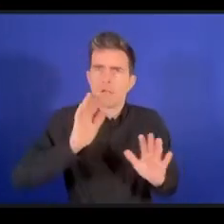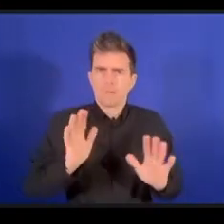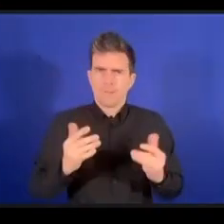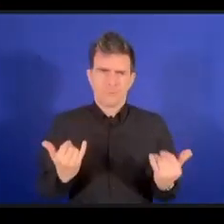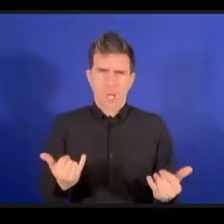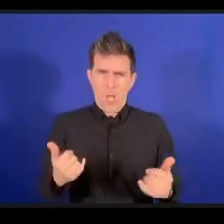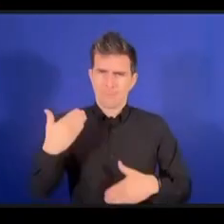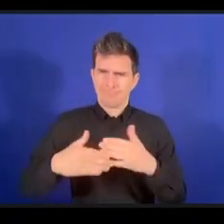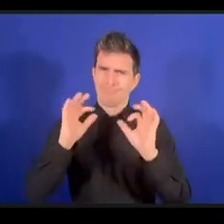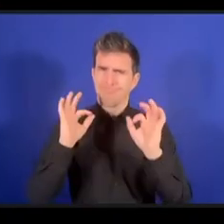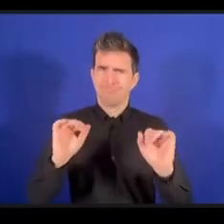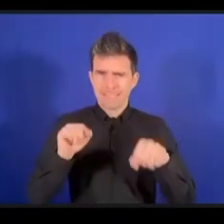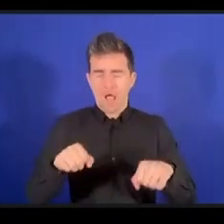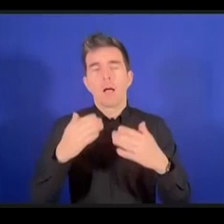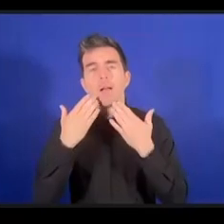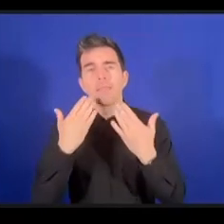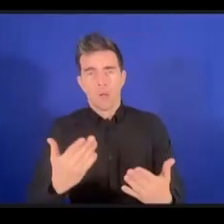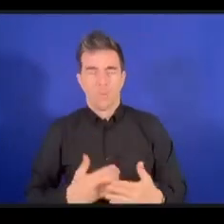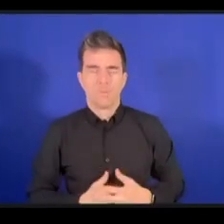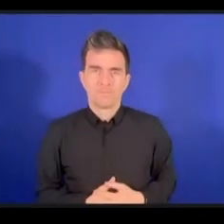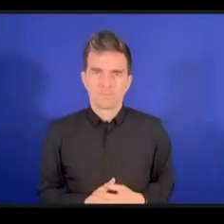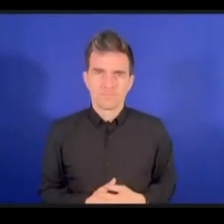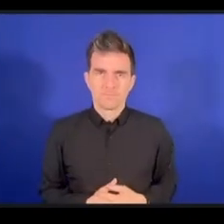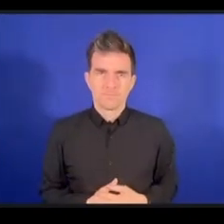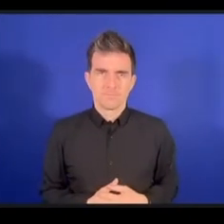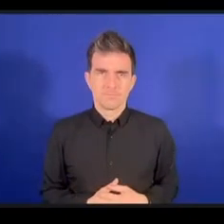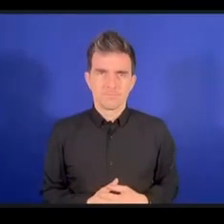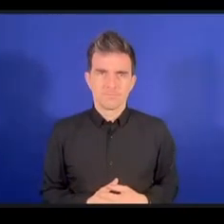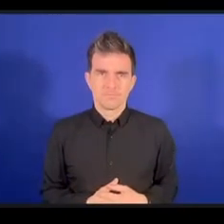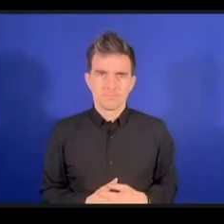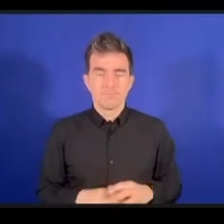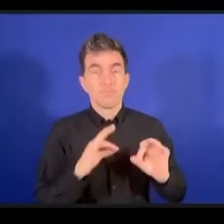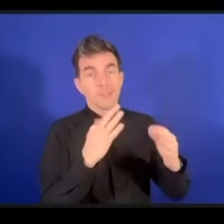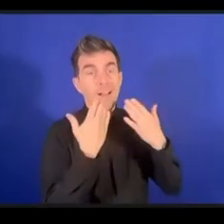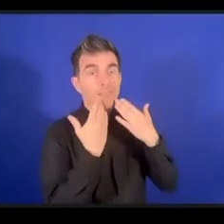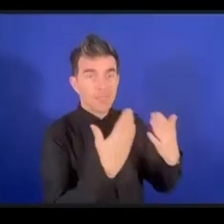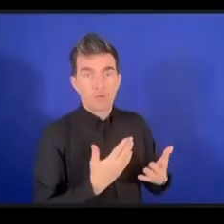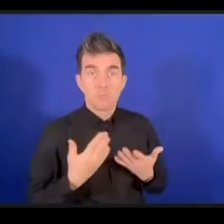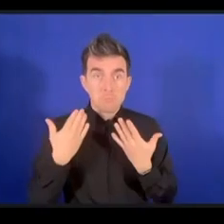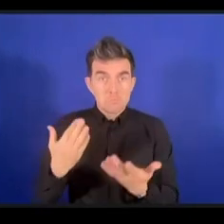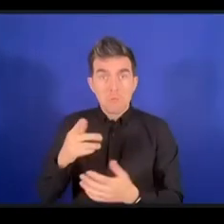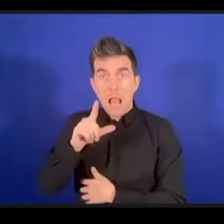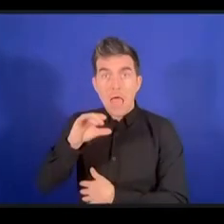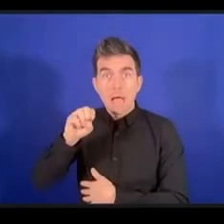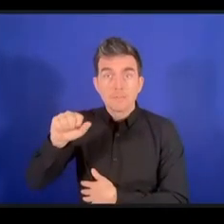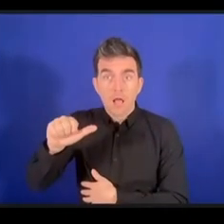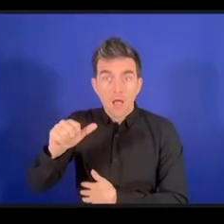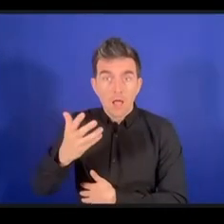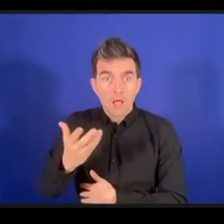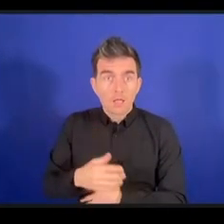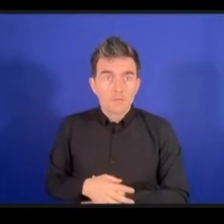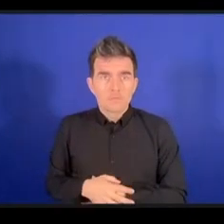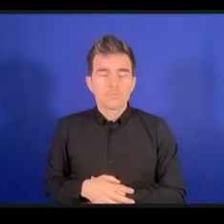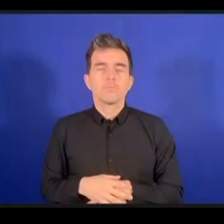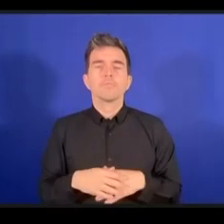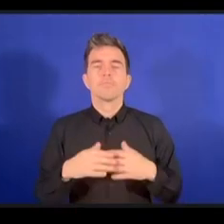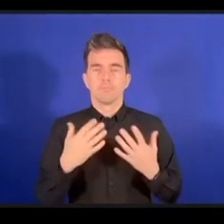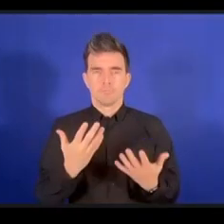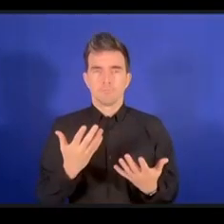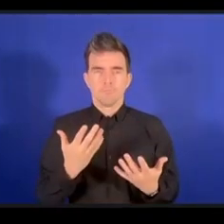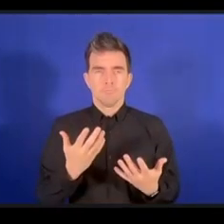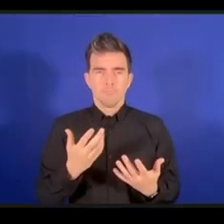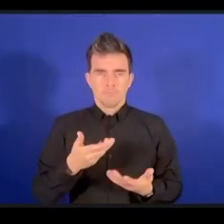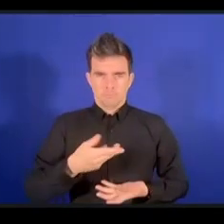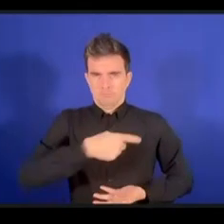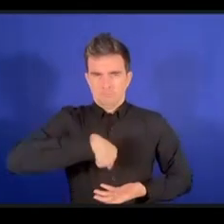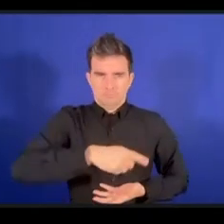Lisa creo que puedo hablar a nombre de nuestra coalición de estamos tratando